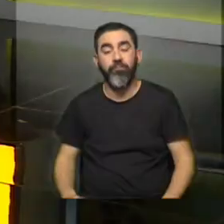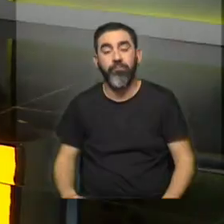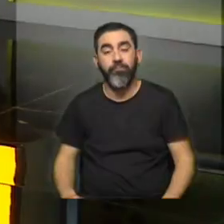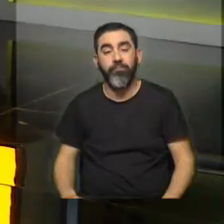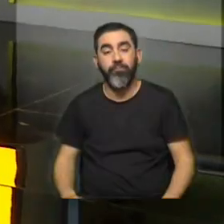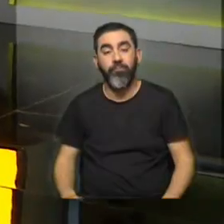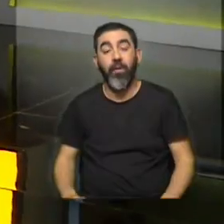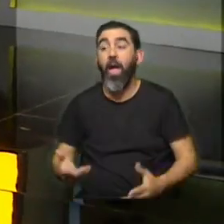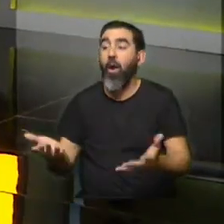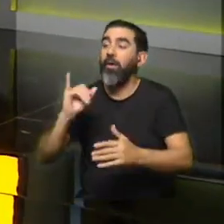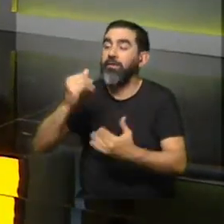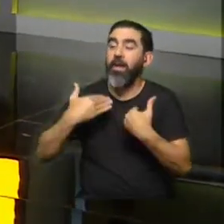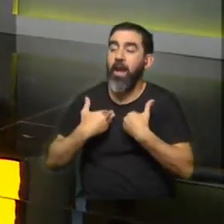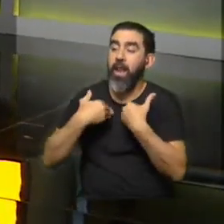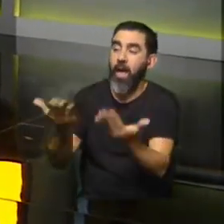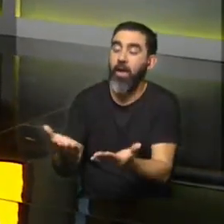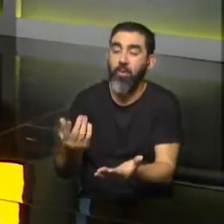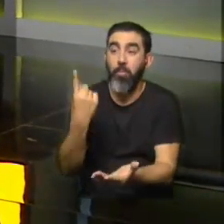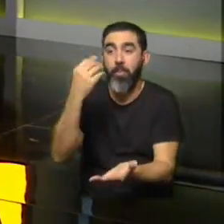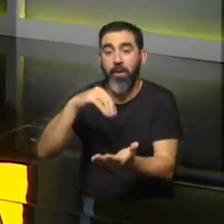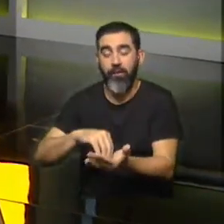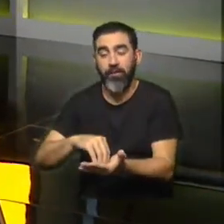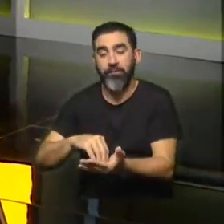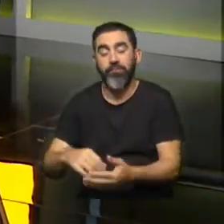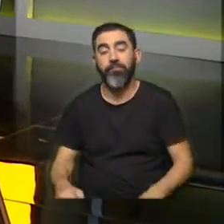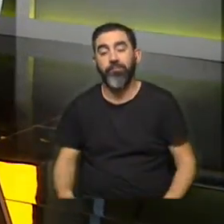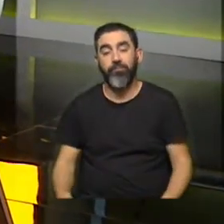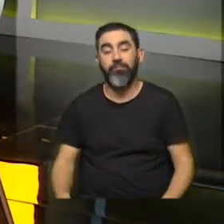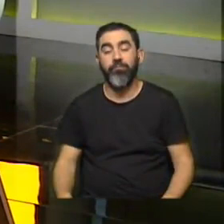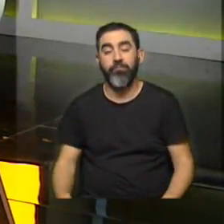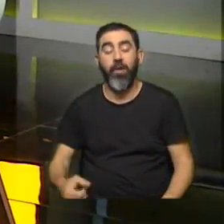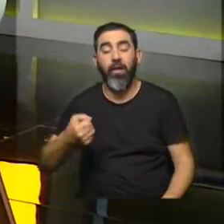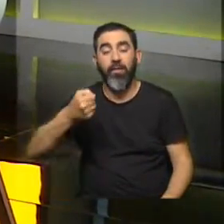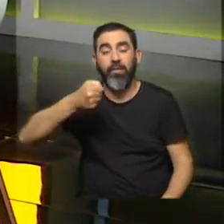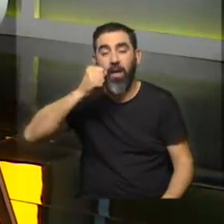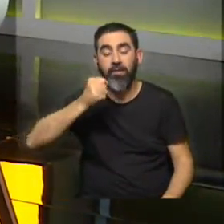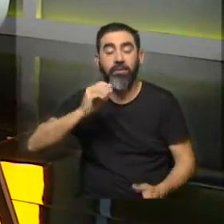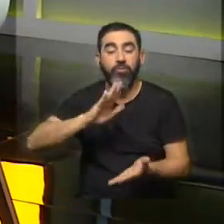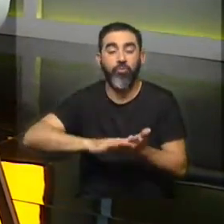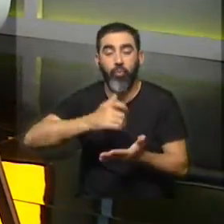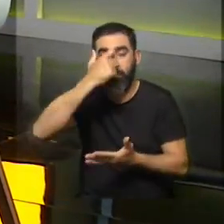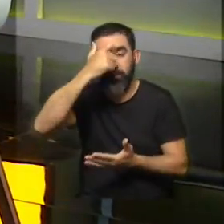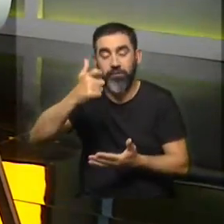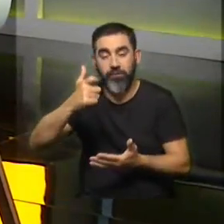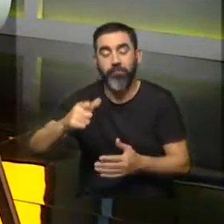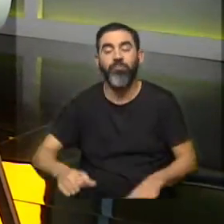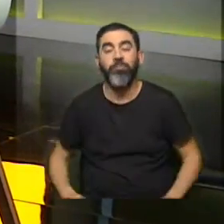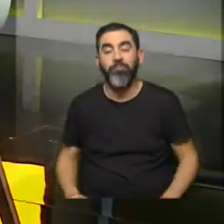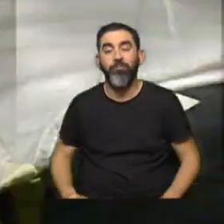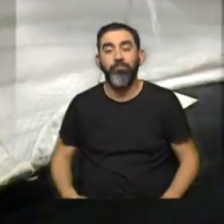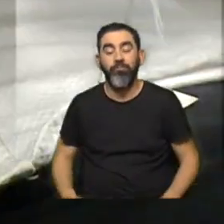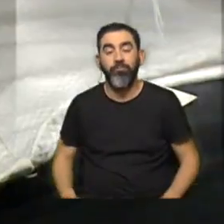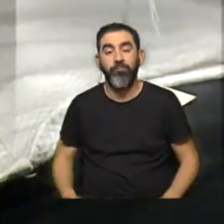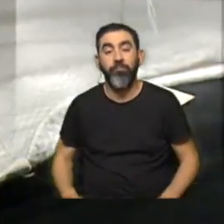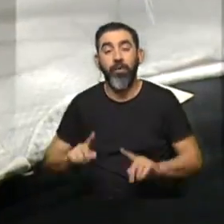visitaste en Sobreciencia, esta vez te llevas un obsequio de Ística Objetos, una de nuestras tazas de Sobreciencia. Muchas para gracias. que tengas... ¿Tengo tiempo de